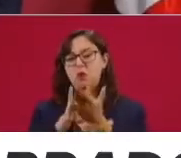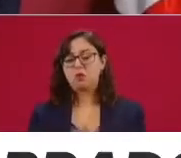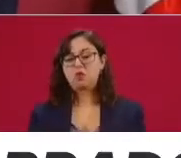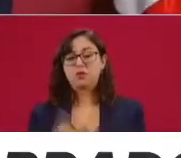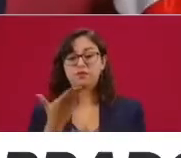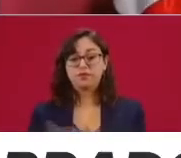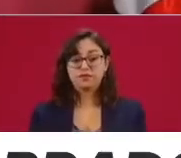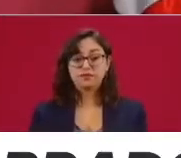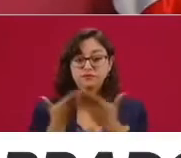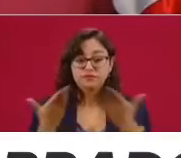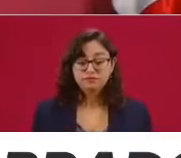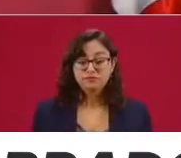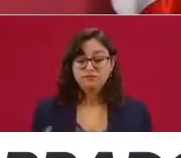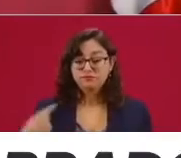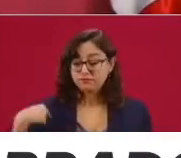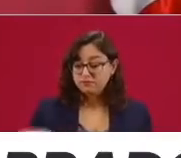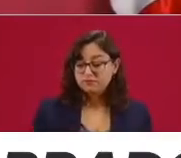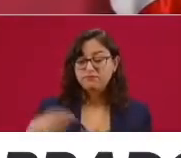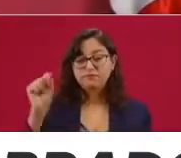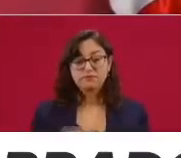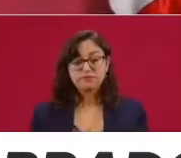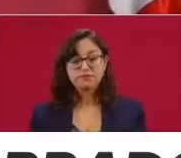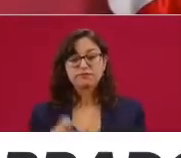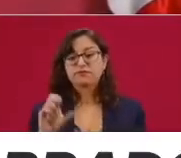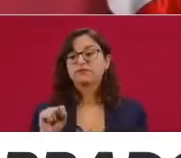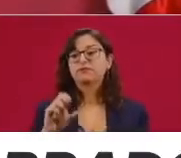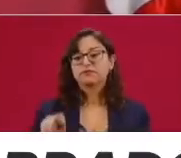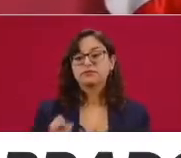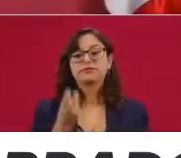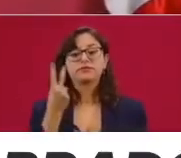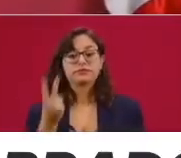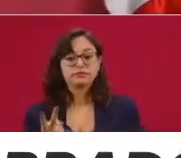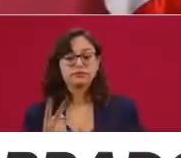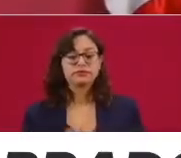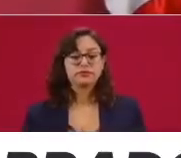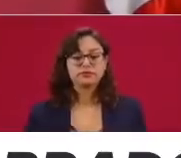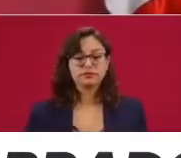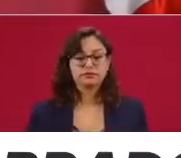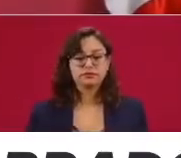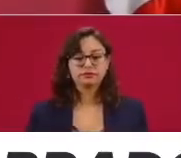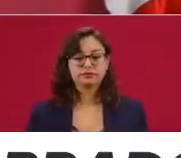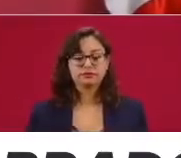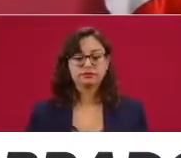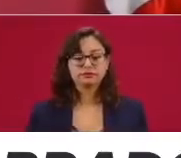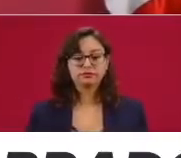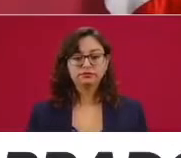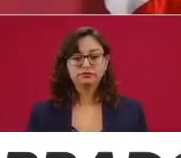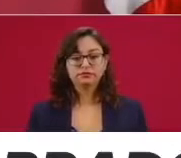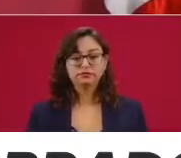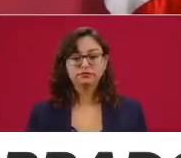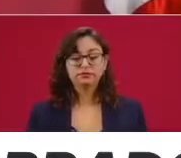3. Y los que no están de acuerdo, de